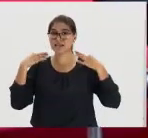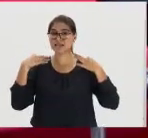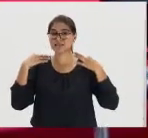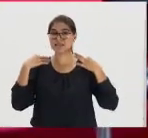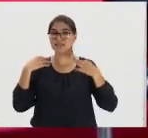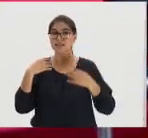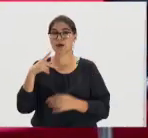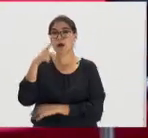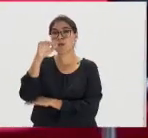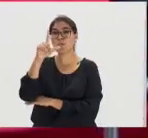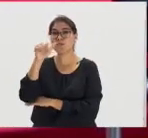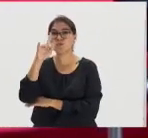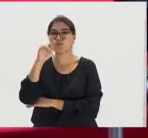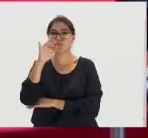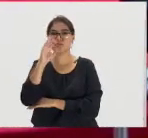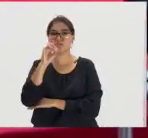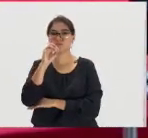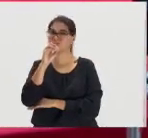cuidamos.